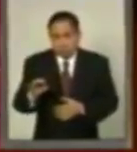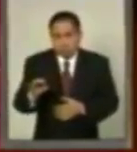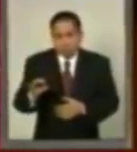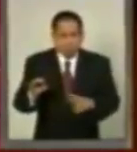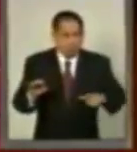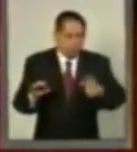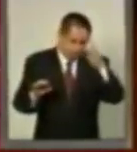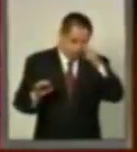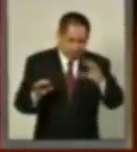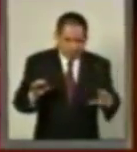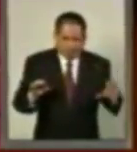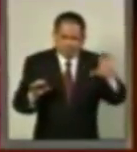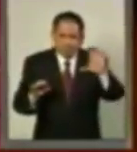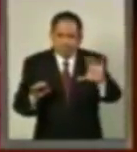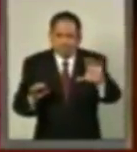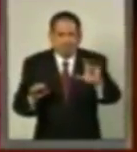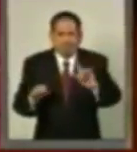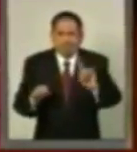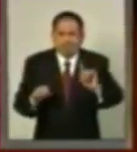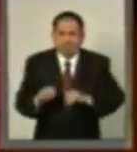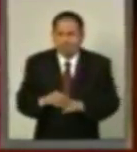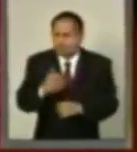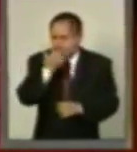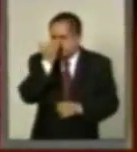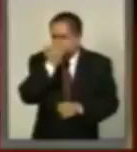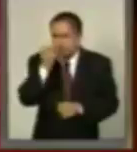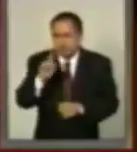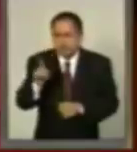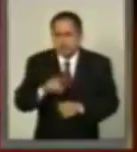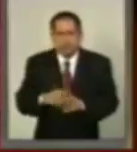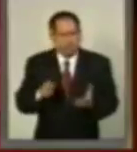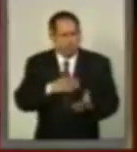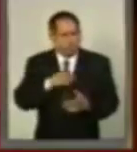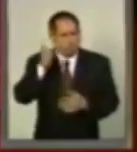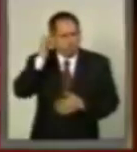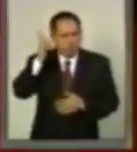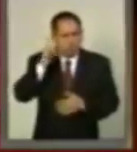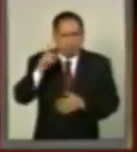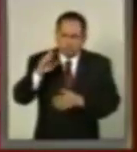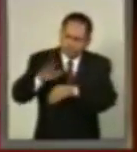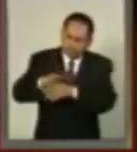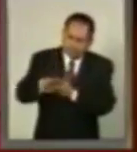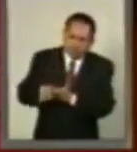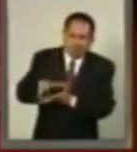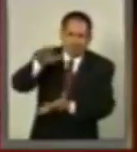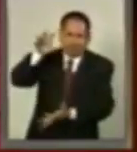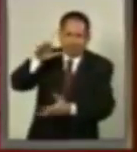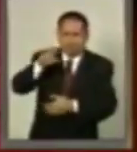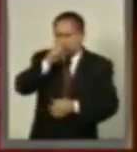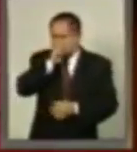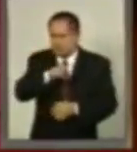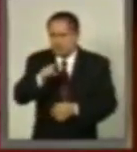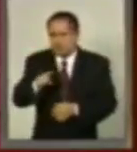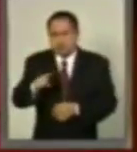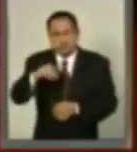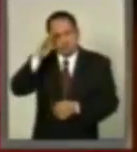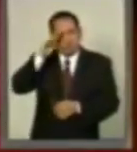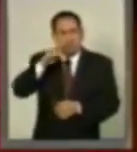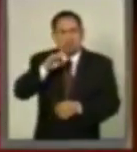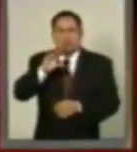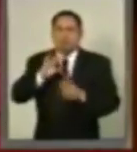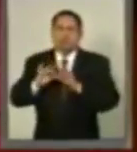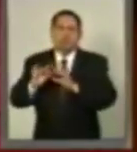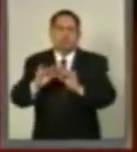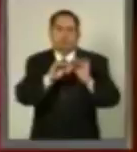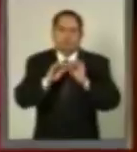Estado mexicano para los damnificados. No es correcto. Qué bueno, y ojalá se junte más. Pero tampoco es lo que se ha querido correr,